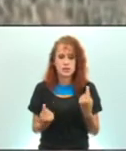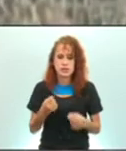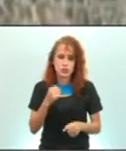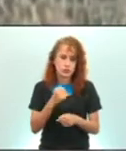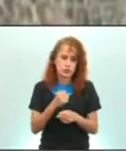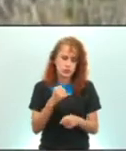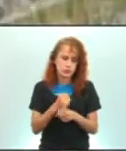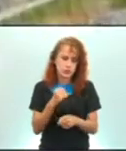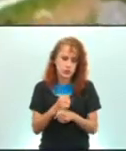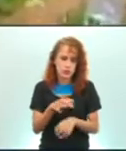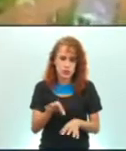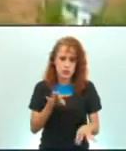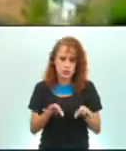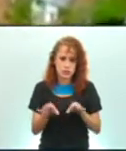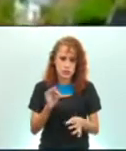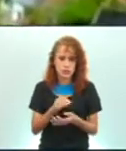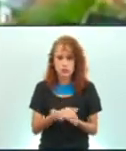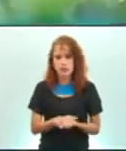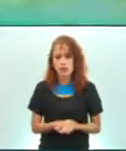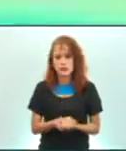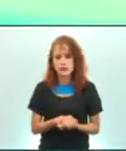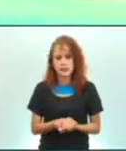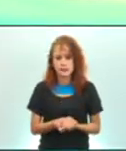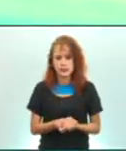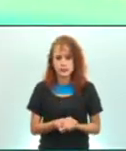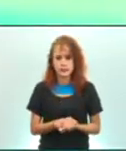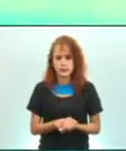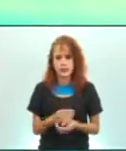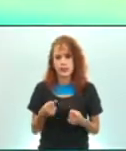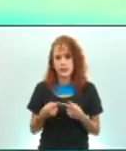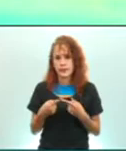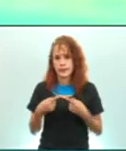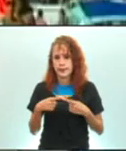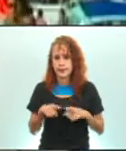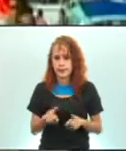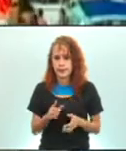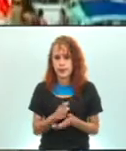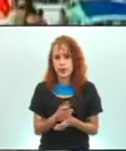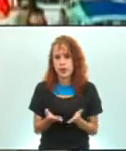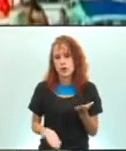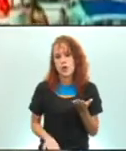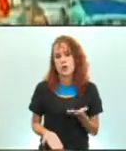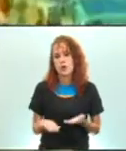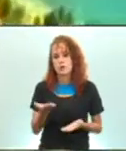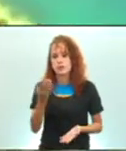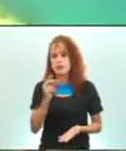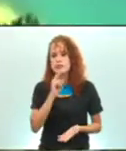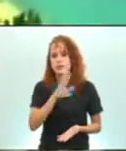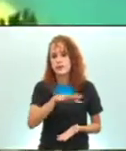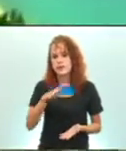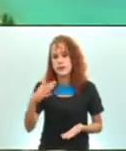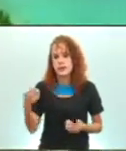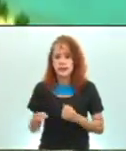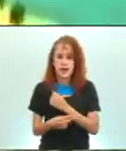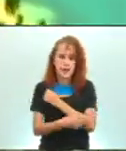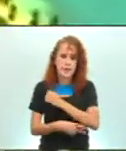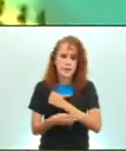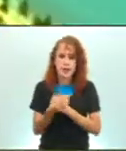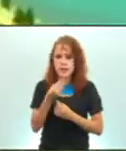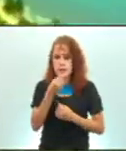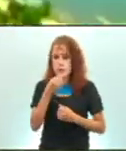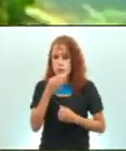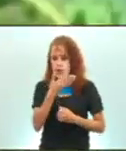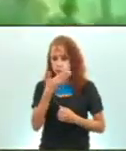ecosistemas donde obtienen su sustento. Pero se estima que con el ascenso del nivel medio del mar, el